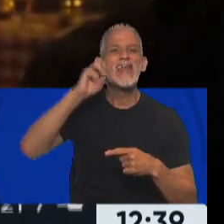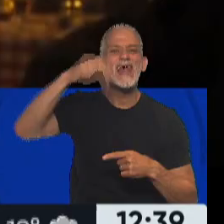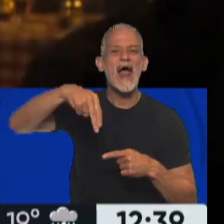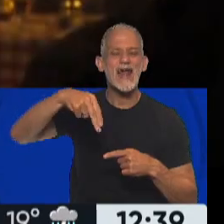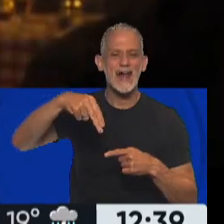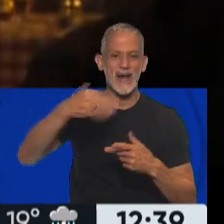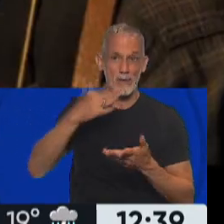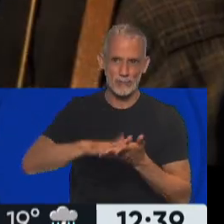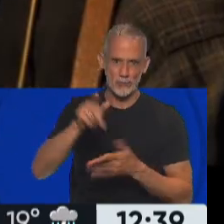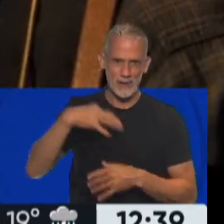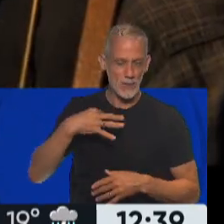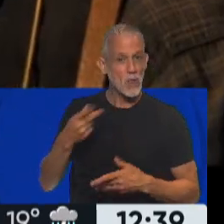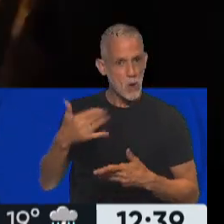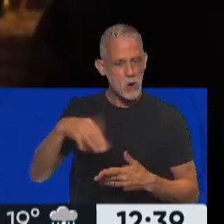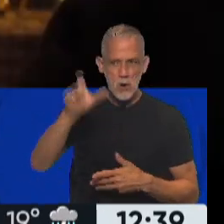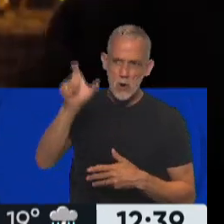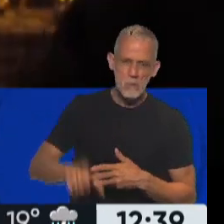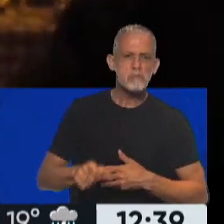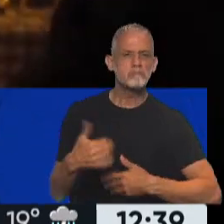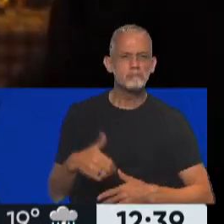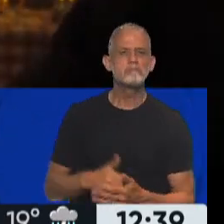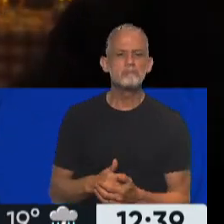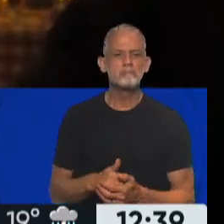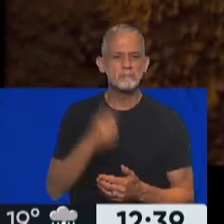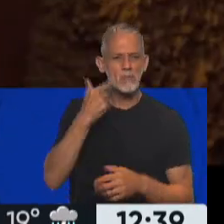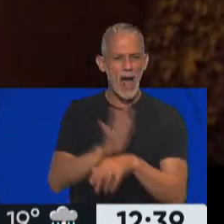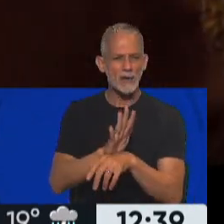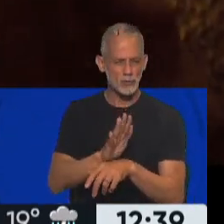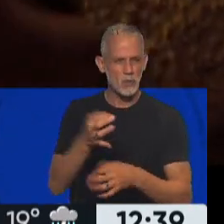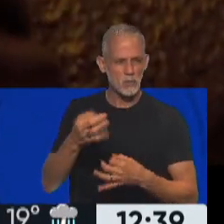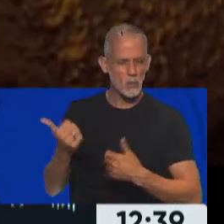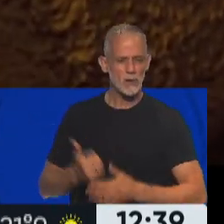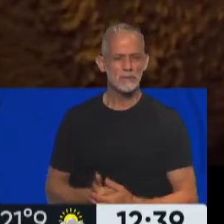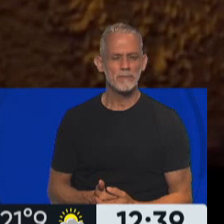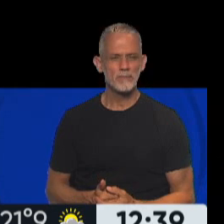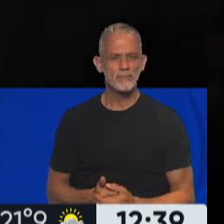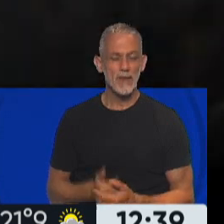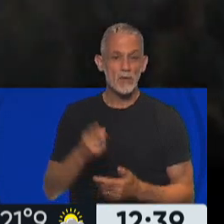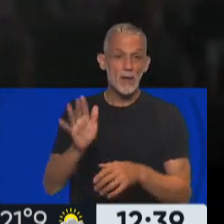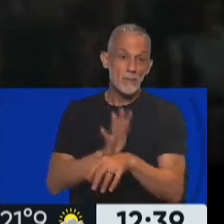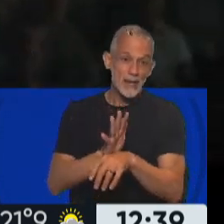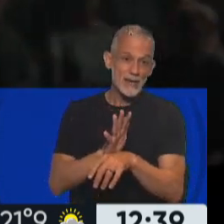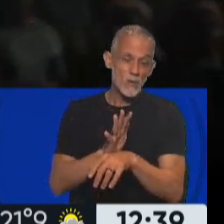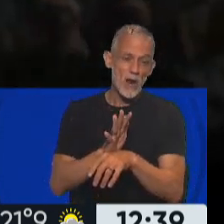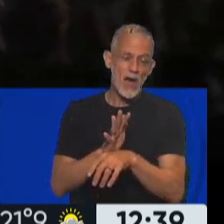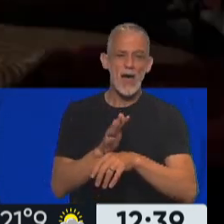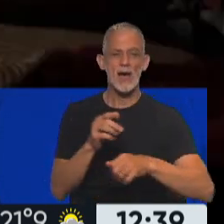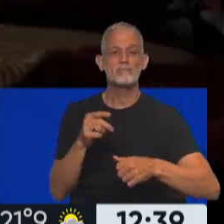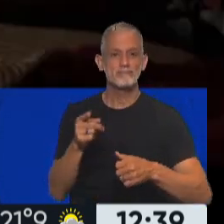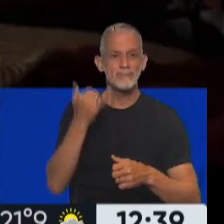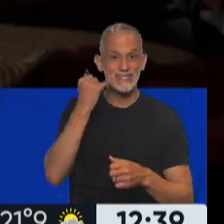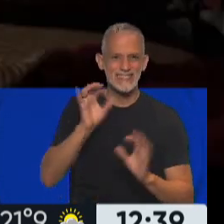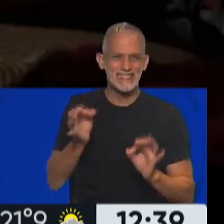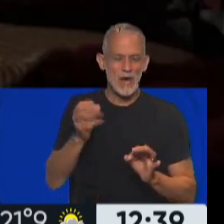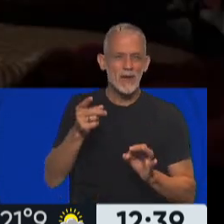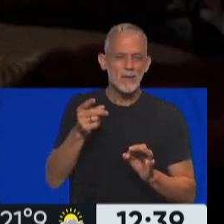definitivamente atractivo el personaje que encarna Timothée Chalamet, ahí lo vemos, con esta película de James Mangold que ya se sabe que va a